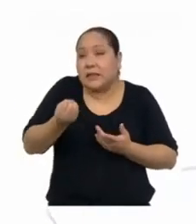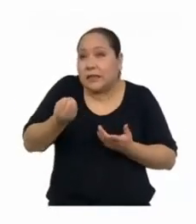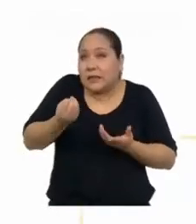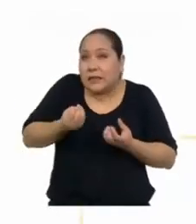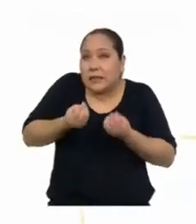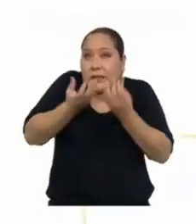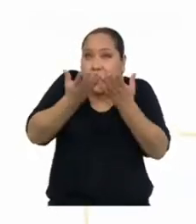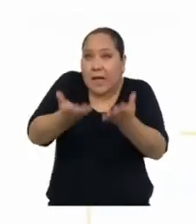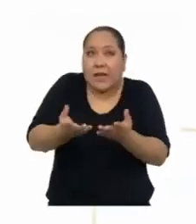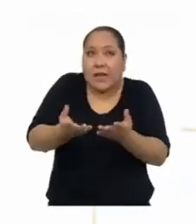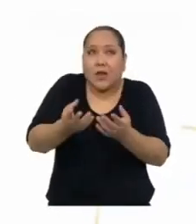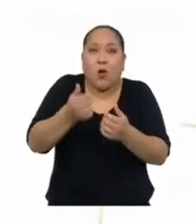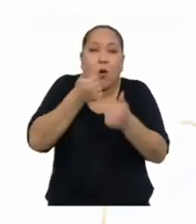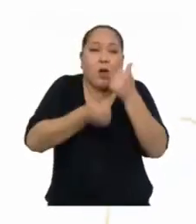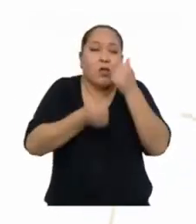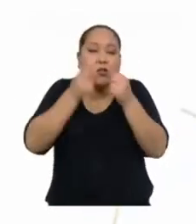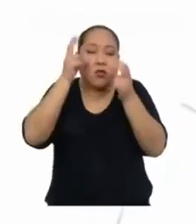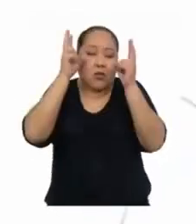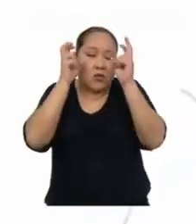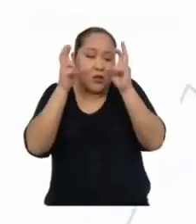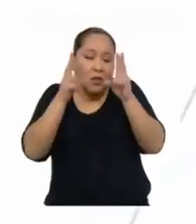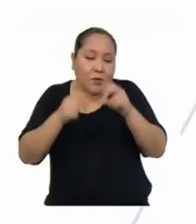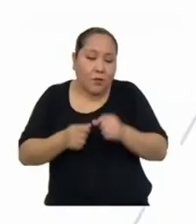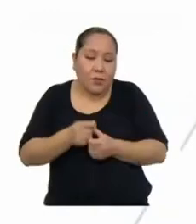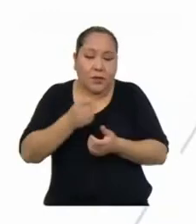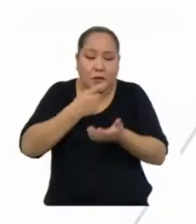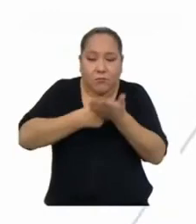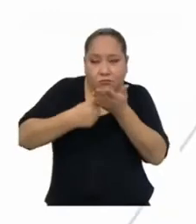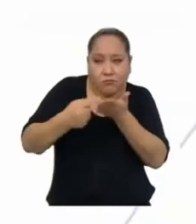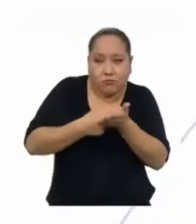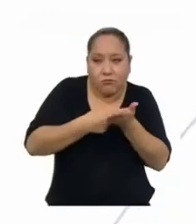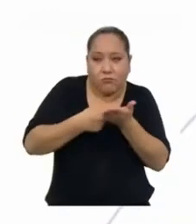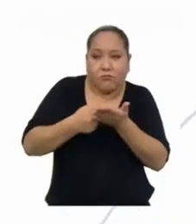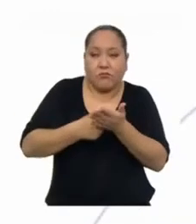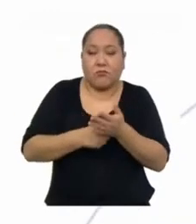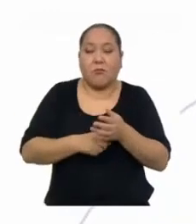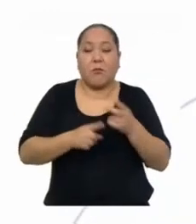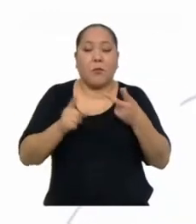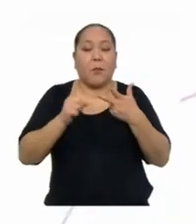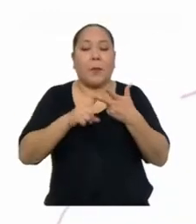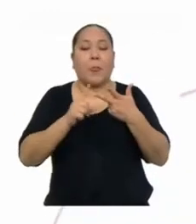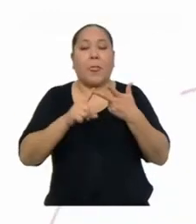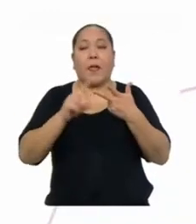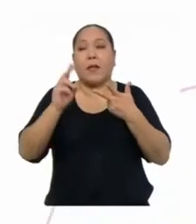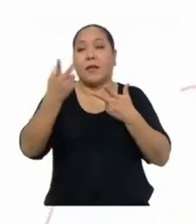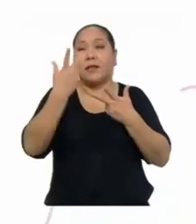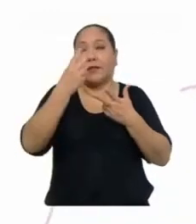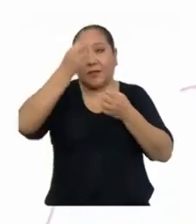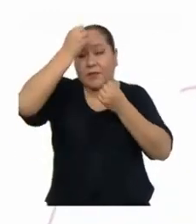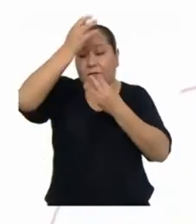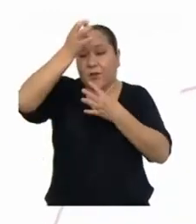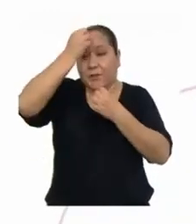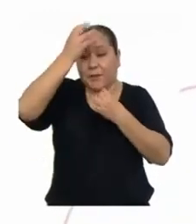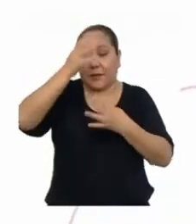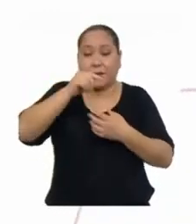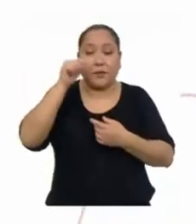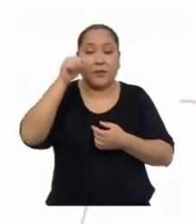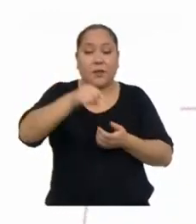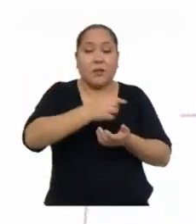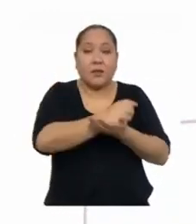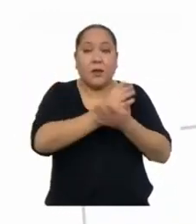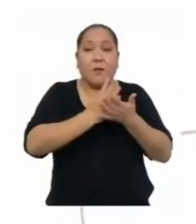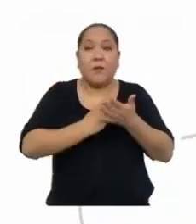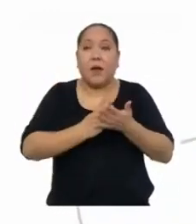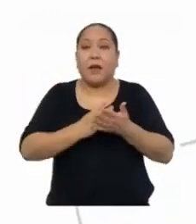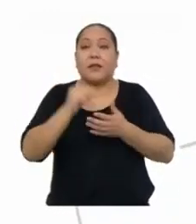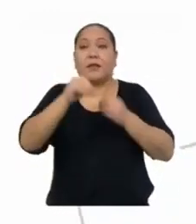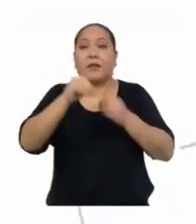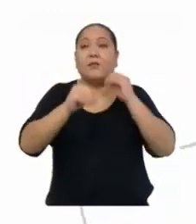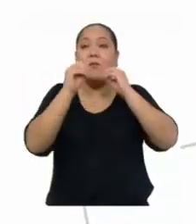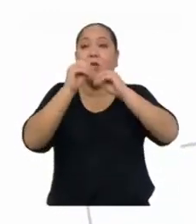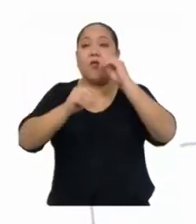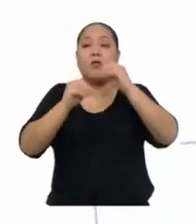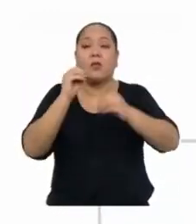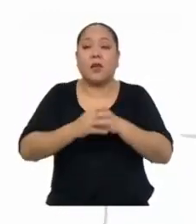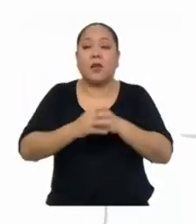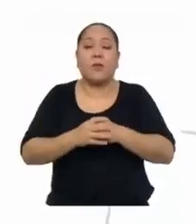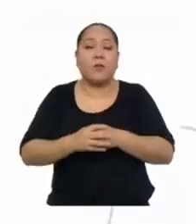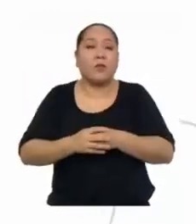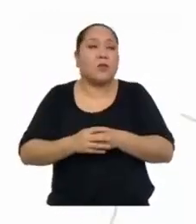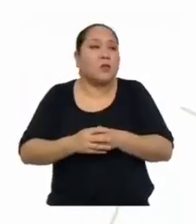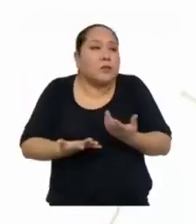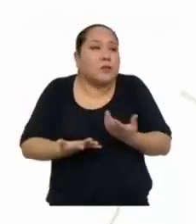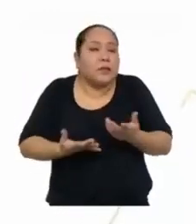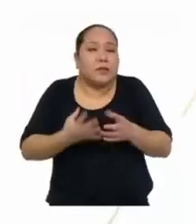a tratar. 3. Información. En esta parte colocaremos los